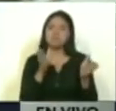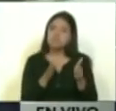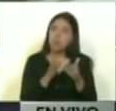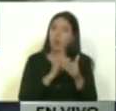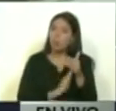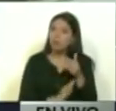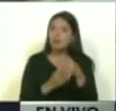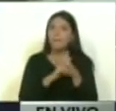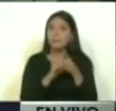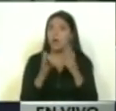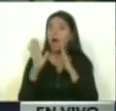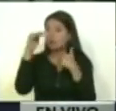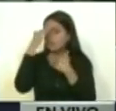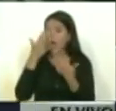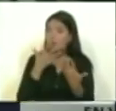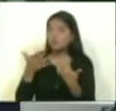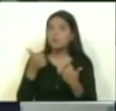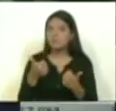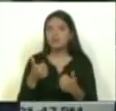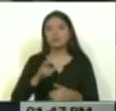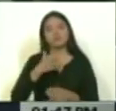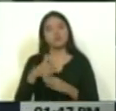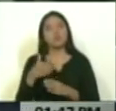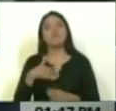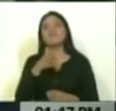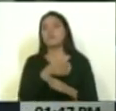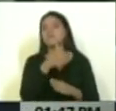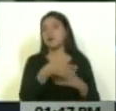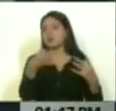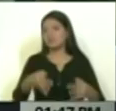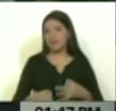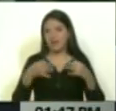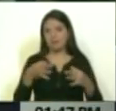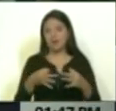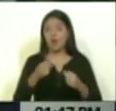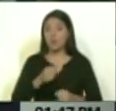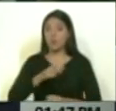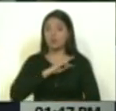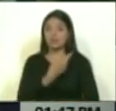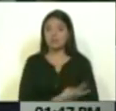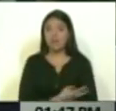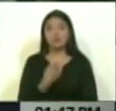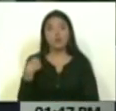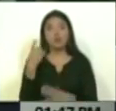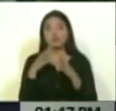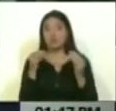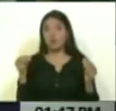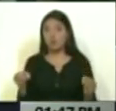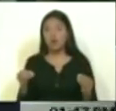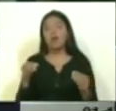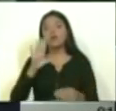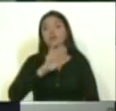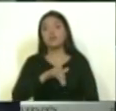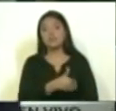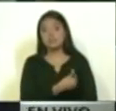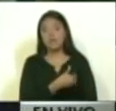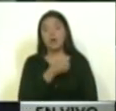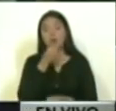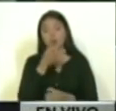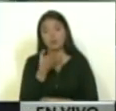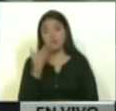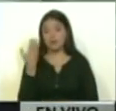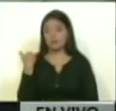es de calidad, uno regresa a ese destino. Entonces, bueno, potenciando en todo sentido, en la universidad, le comentaba ayer,